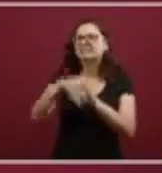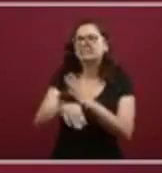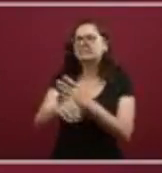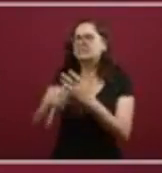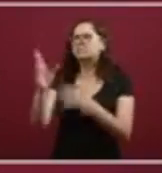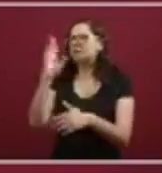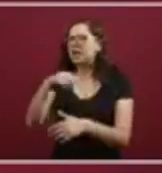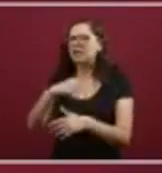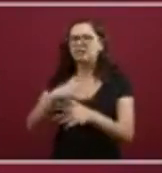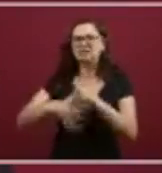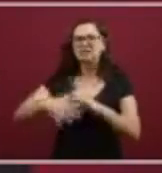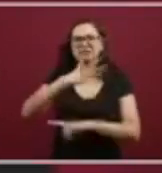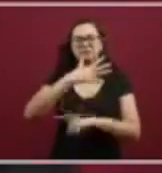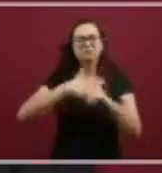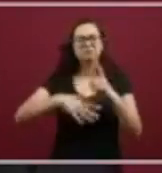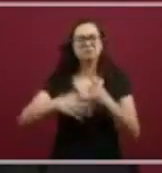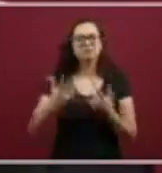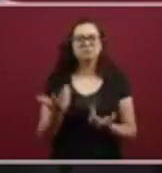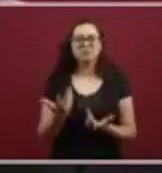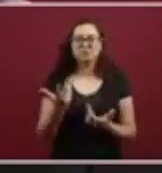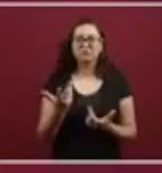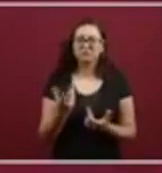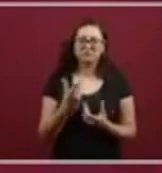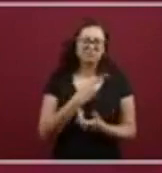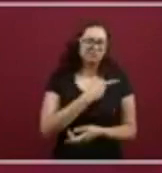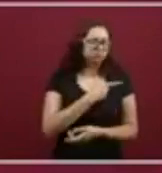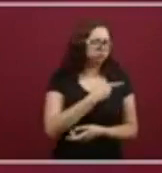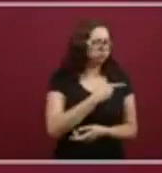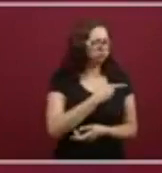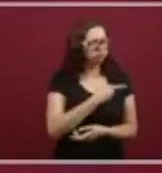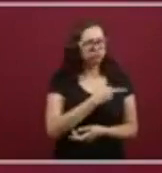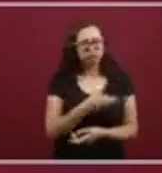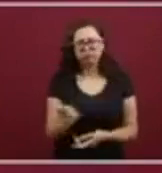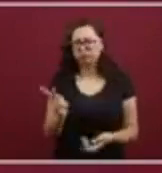porque hay mucha pobreza,